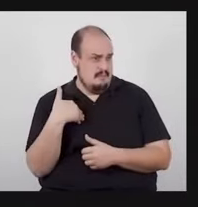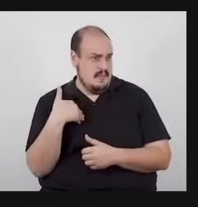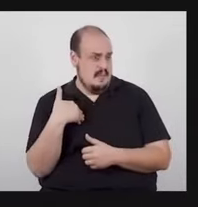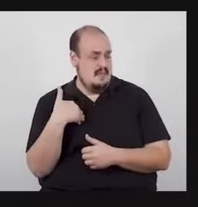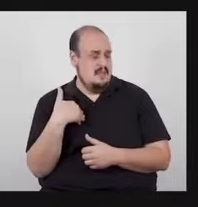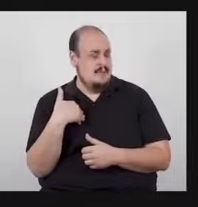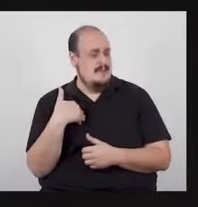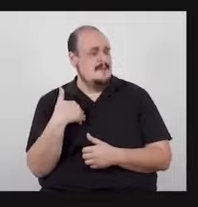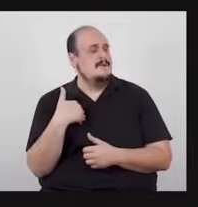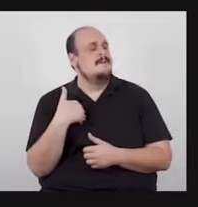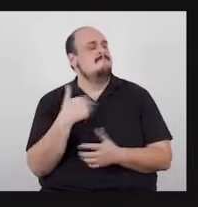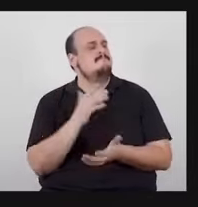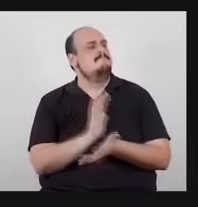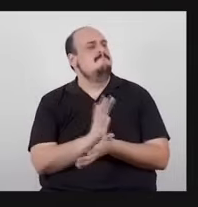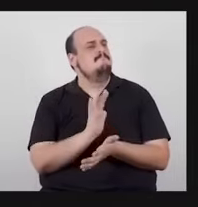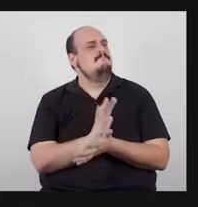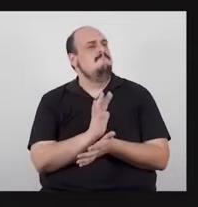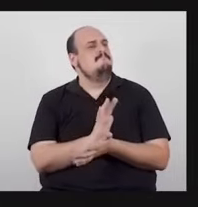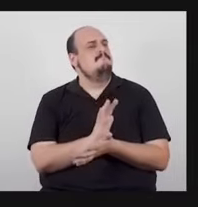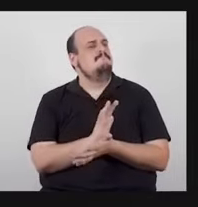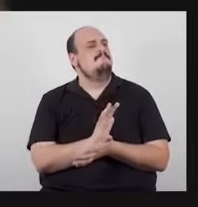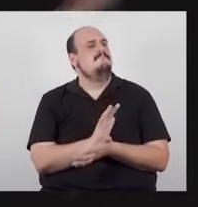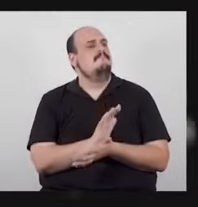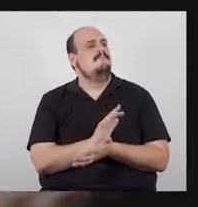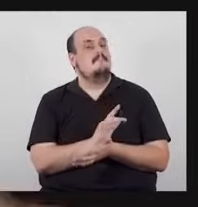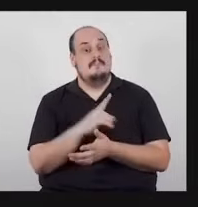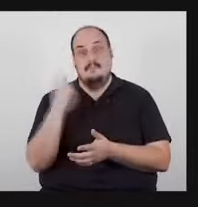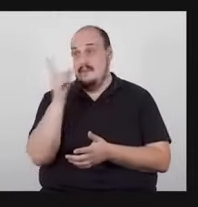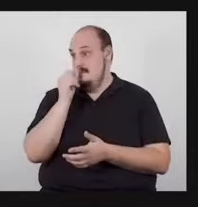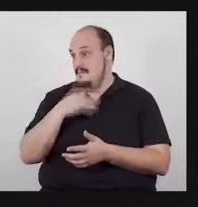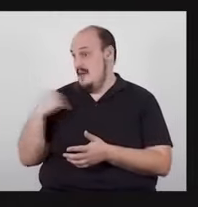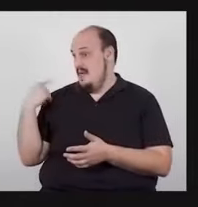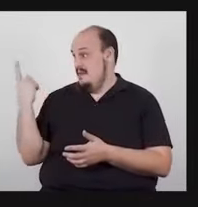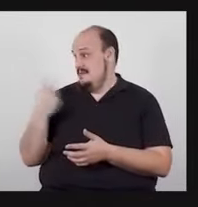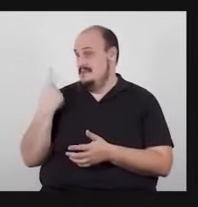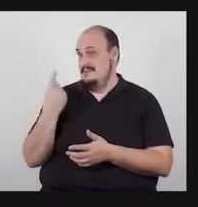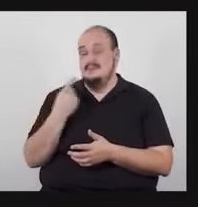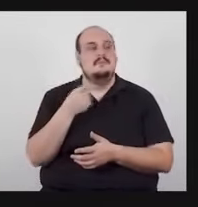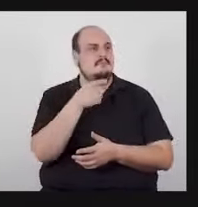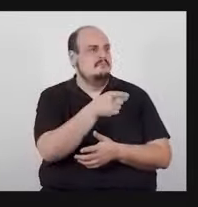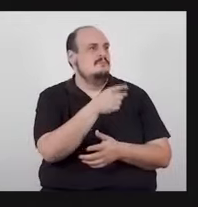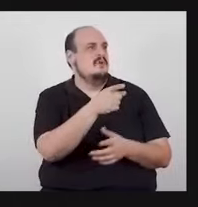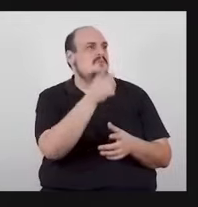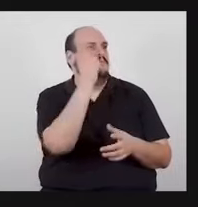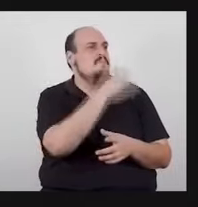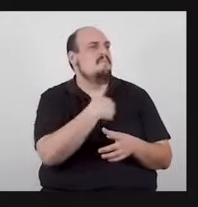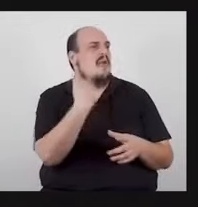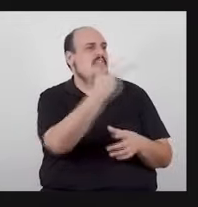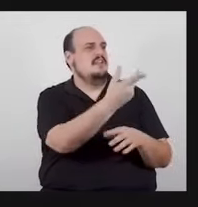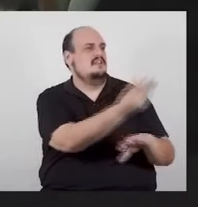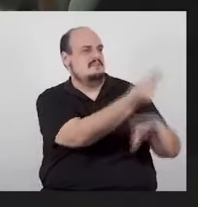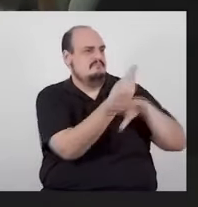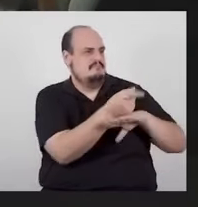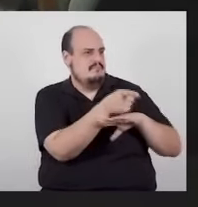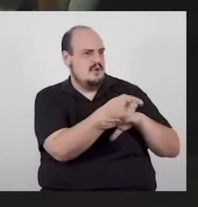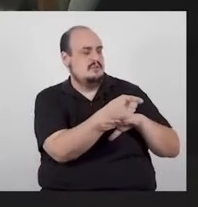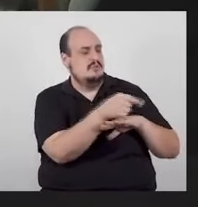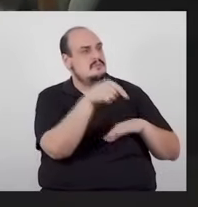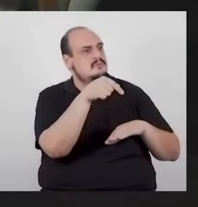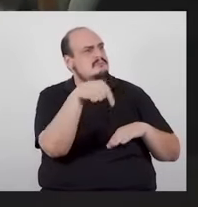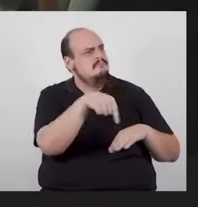y vos también, quizá hablan, otros papás, ¿no? Todos los papás y las mamás. Intentaremos. Cuando ves que, aún